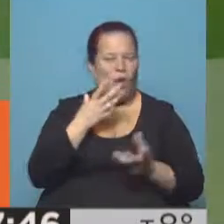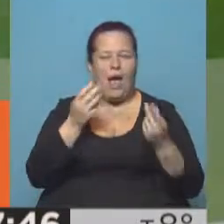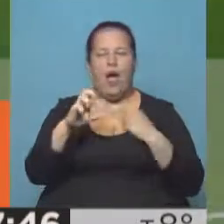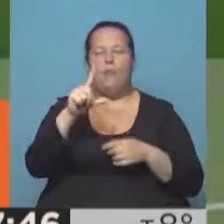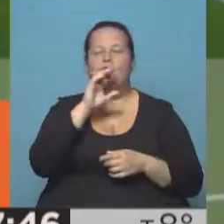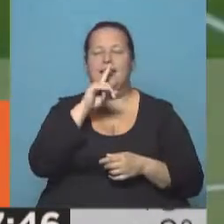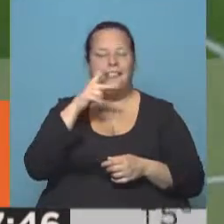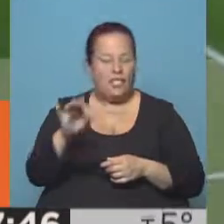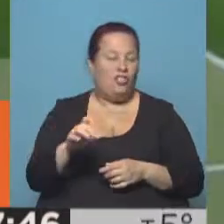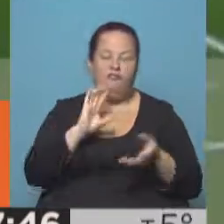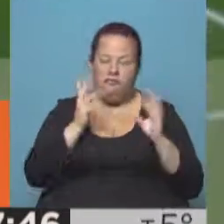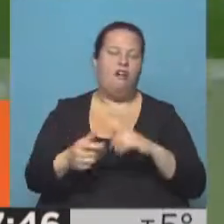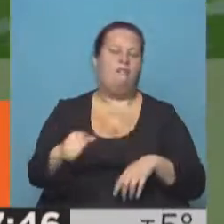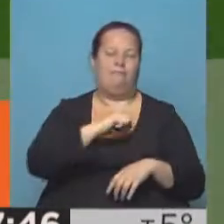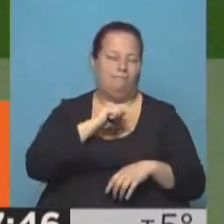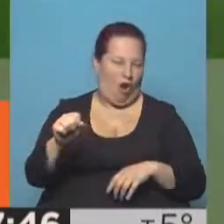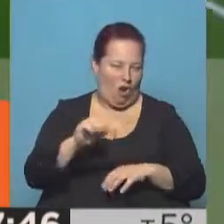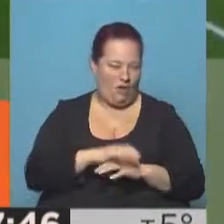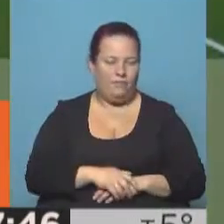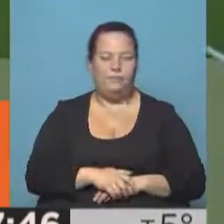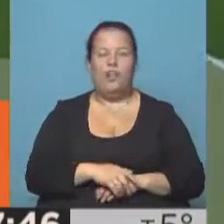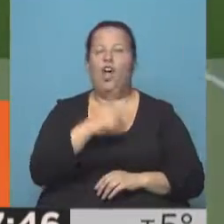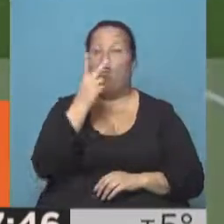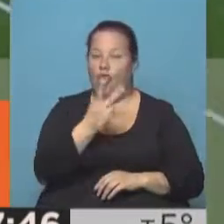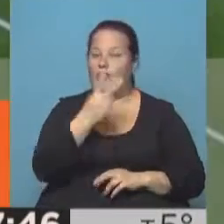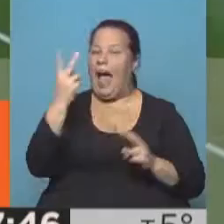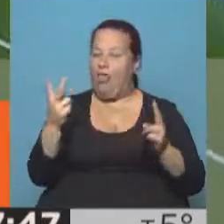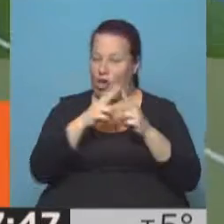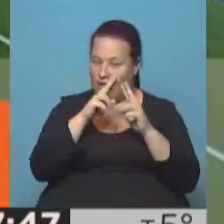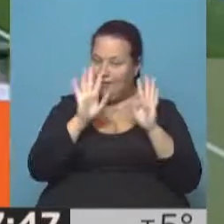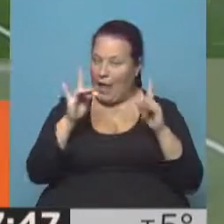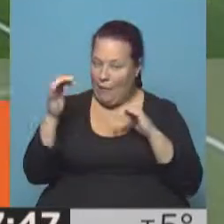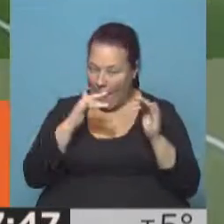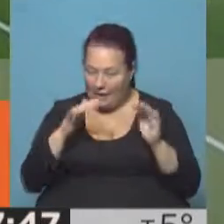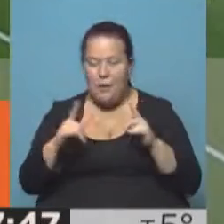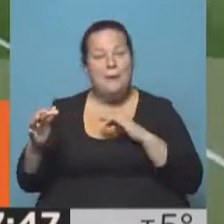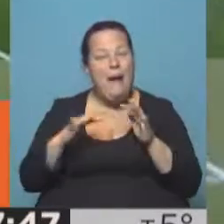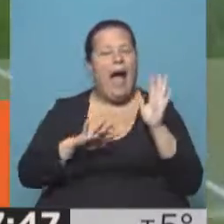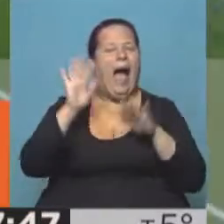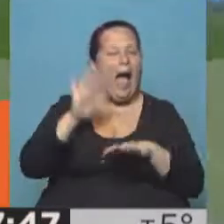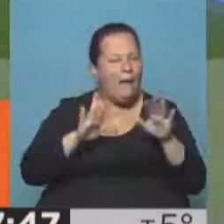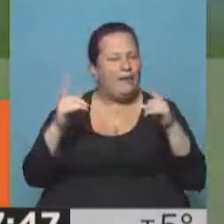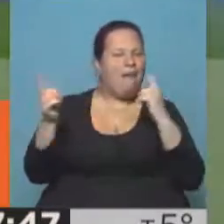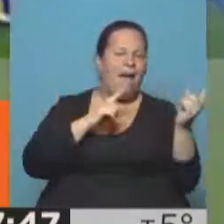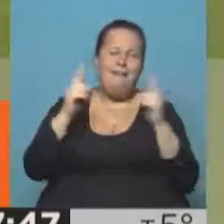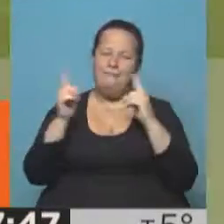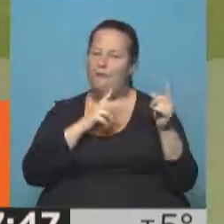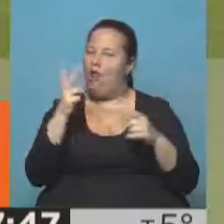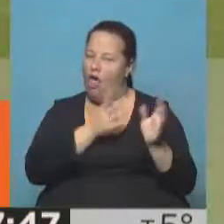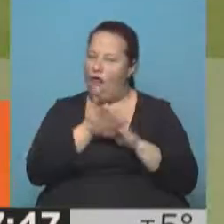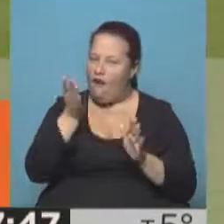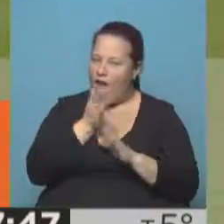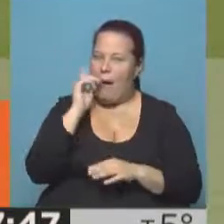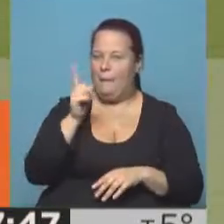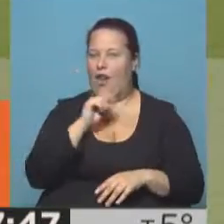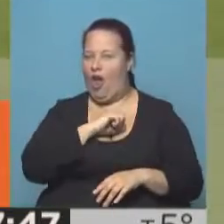y de esta forma convertía su tanto. 2-2 estaba el encuentro. Partido que por momentos era de ida y vuelta. Los dos generaban situaciones